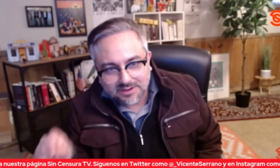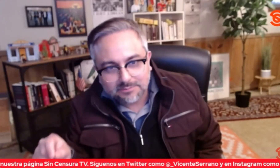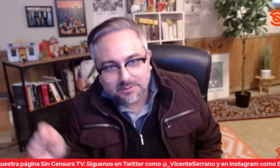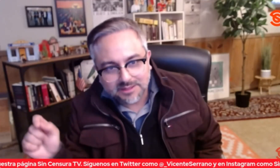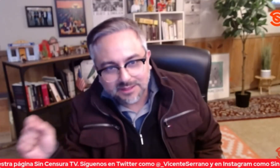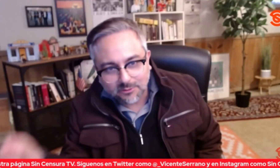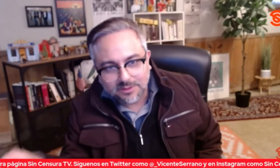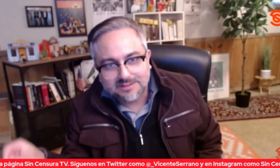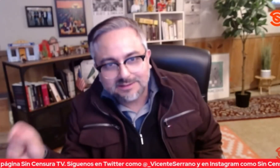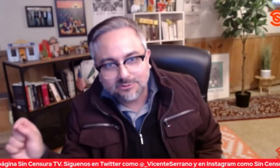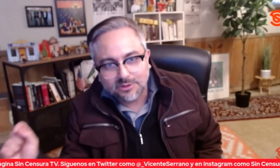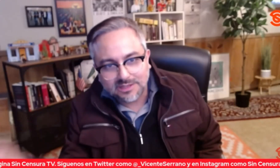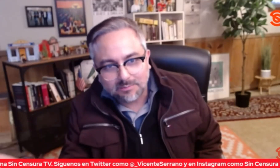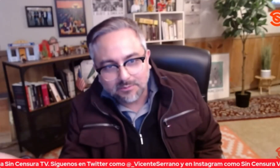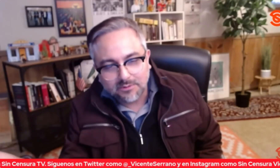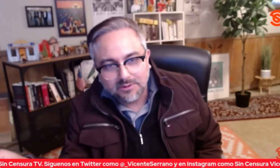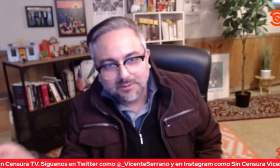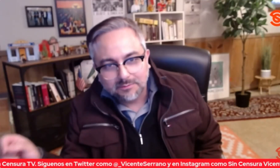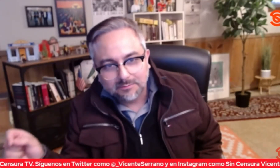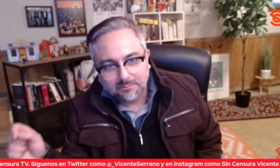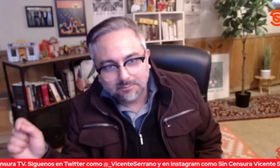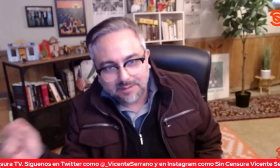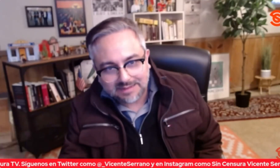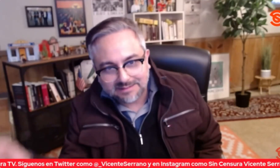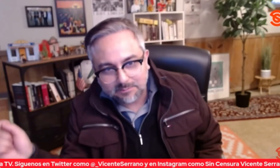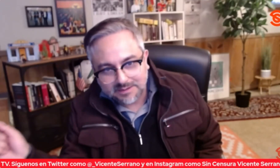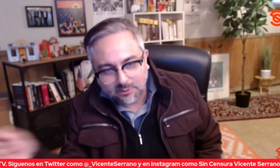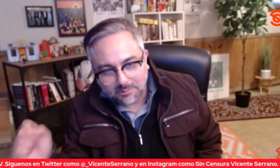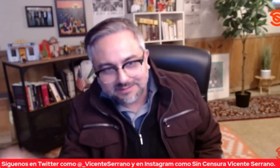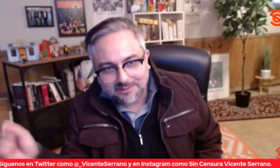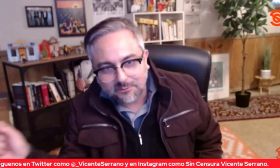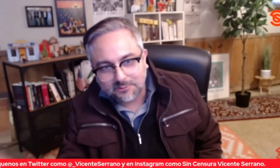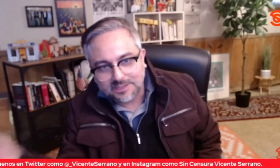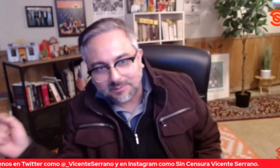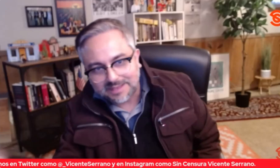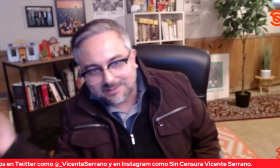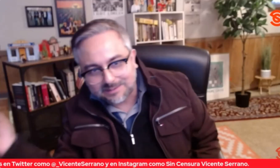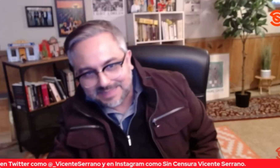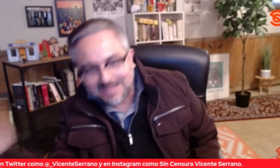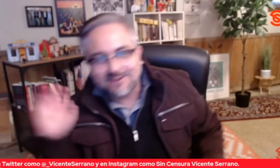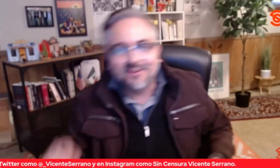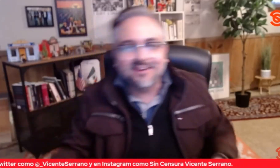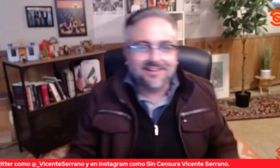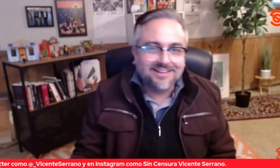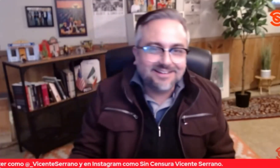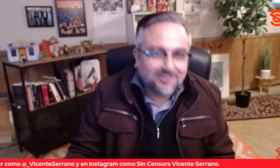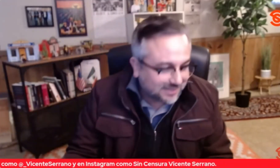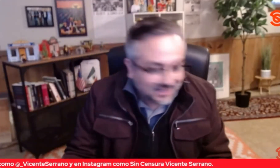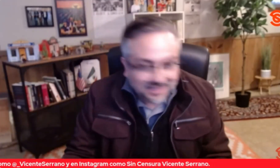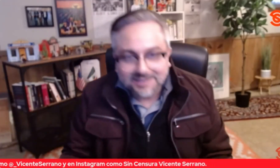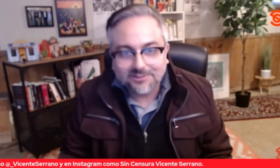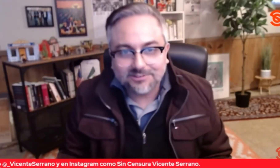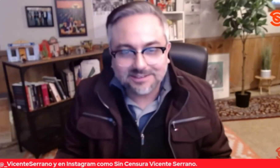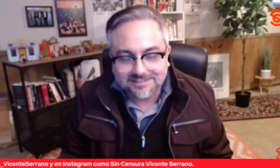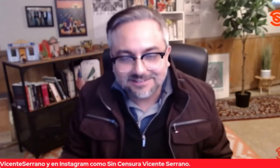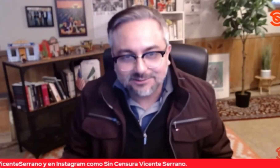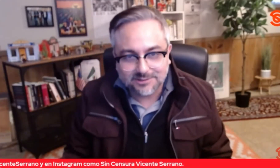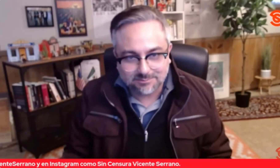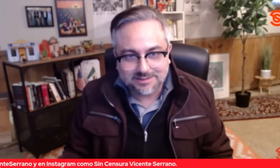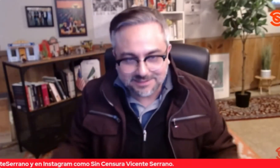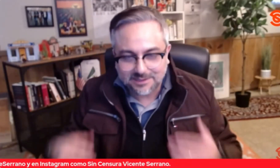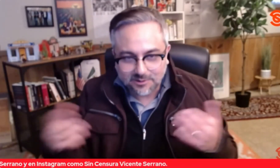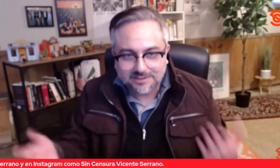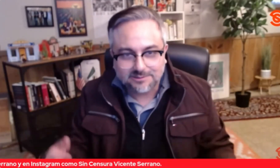si pones perdedores en tu equipo vas a lo más seguro es que vayas a perder no no sé no sé